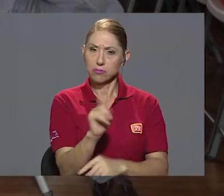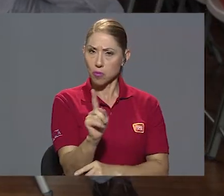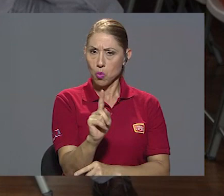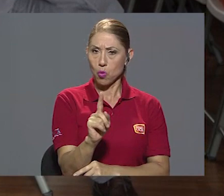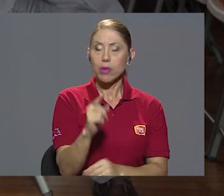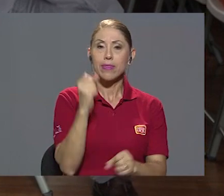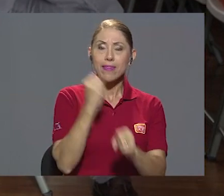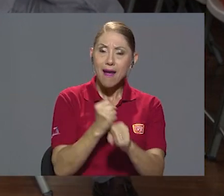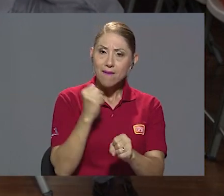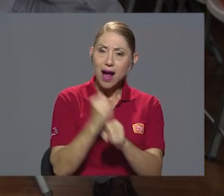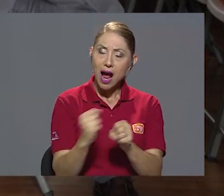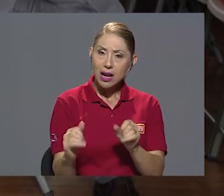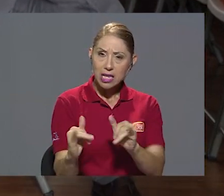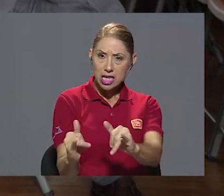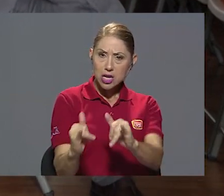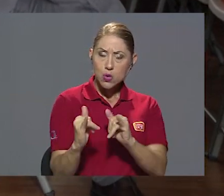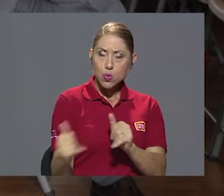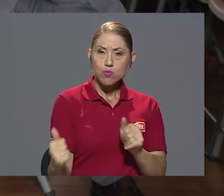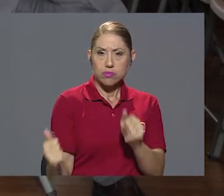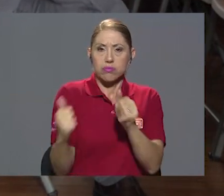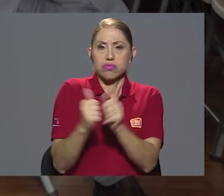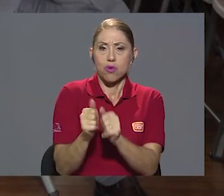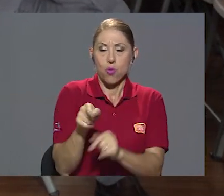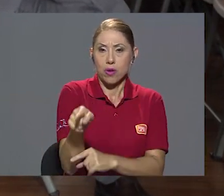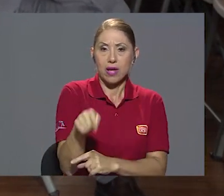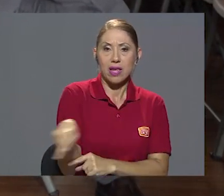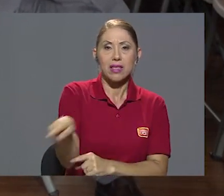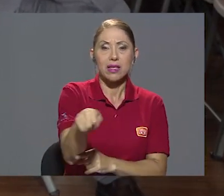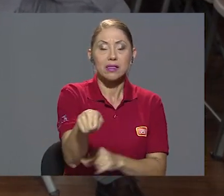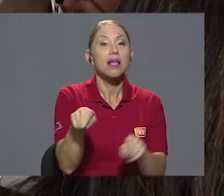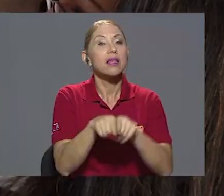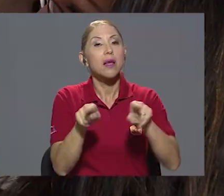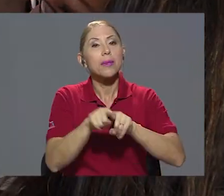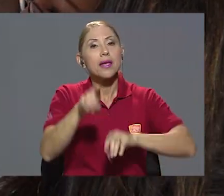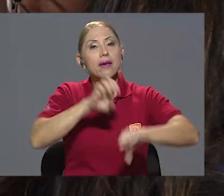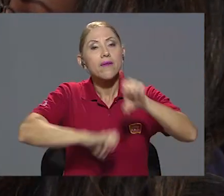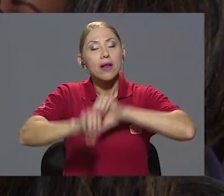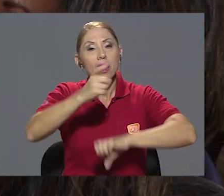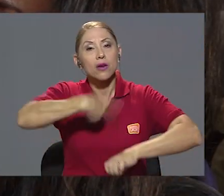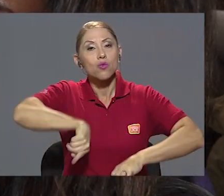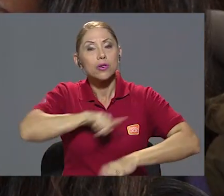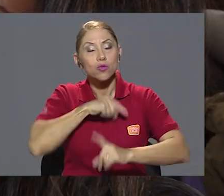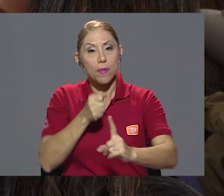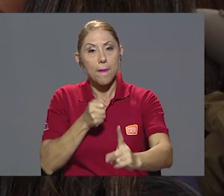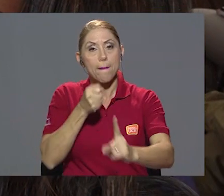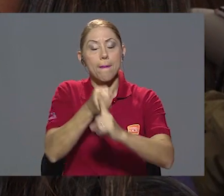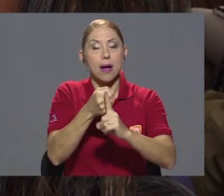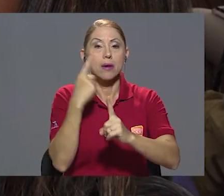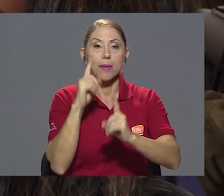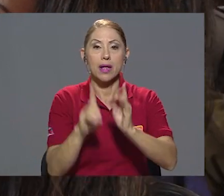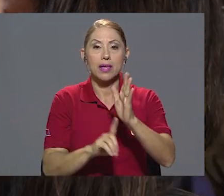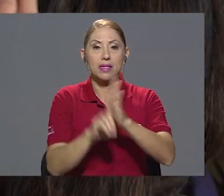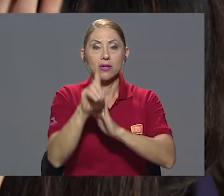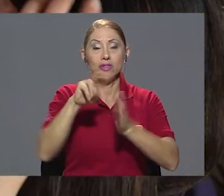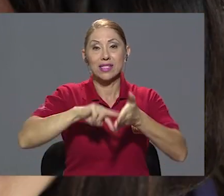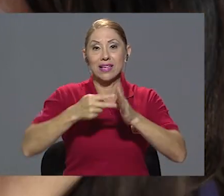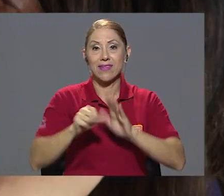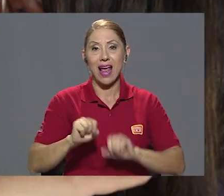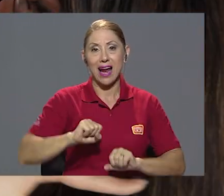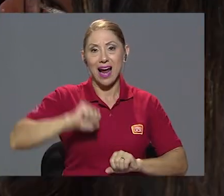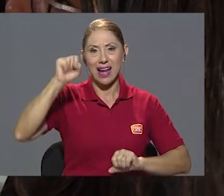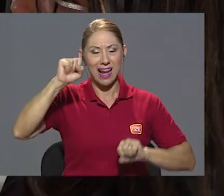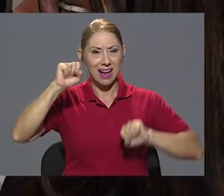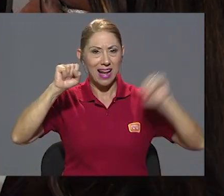de trabajar codo a codo con ellas y de evaluar el impacto que tenemos en esas comunidades en términos del desarrollo. Es decir, es